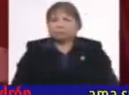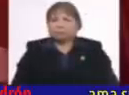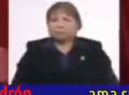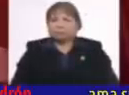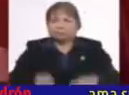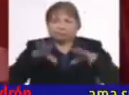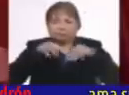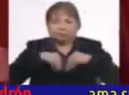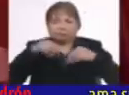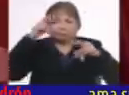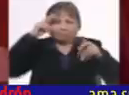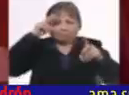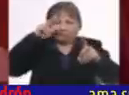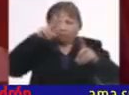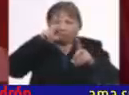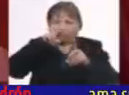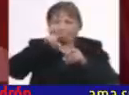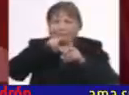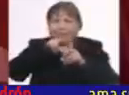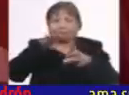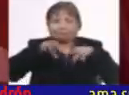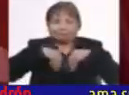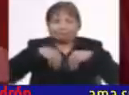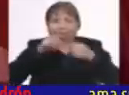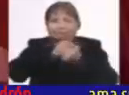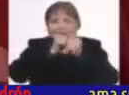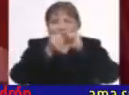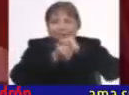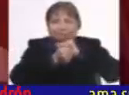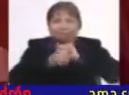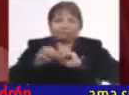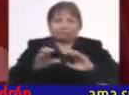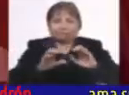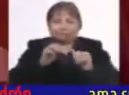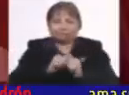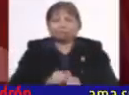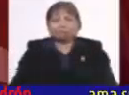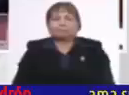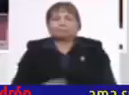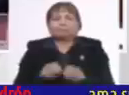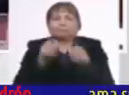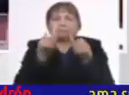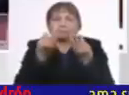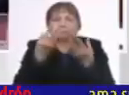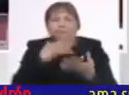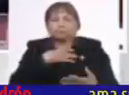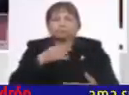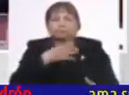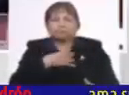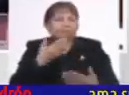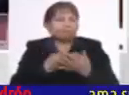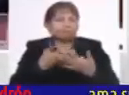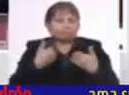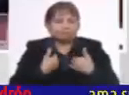a asumir el reto de tratar de cambiar la situación cuanto me hubiera gustado poder